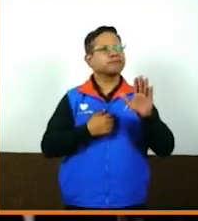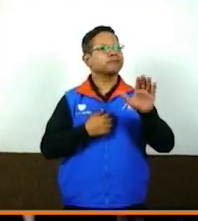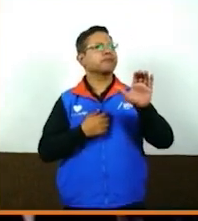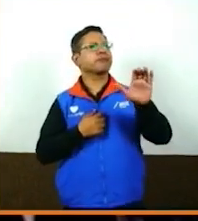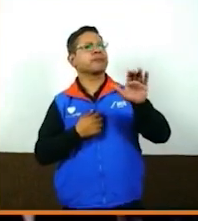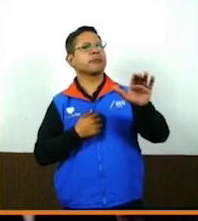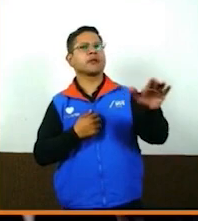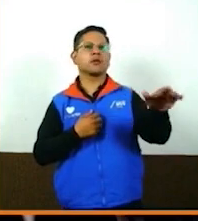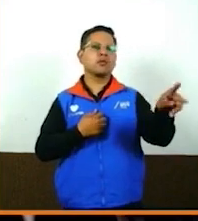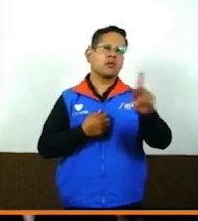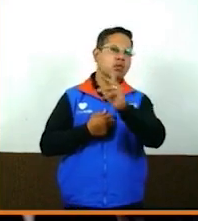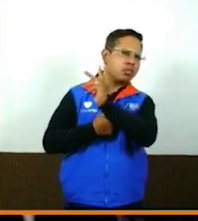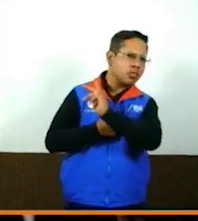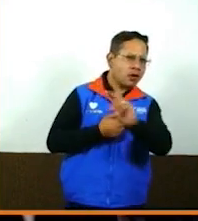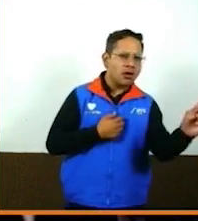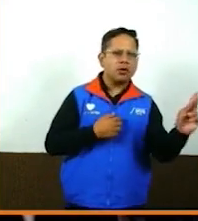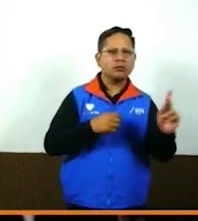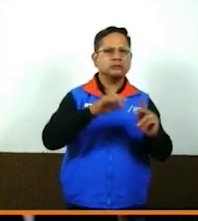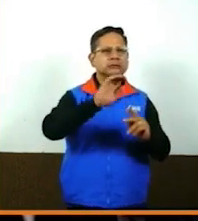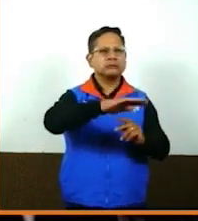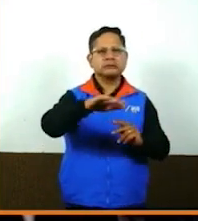proveedores y proveedoras y tener